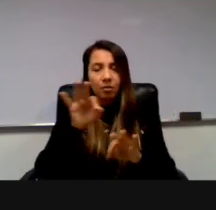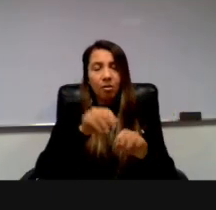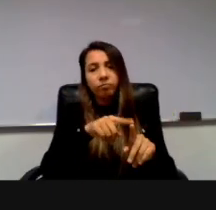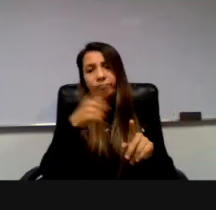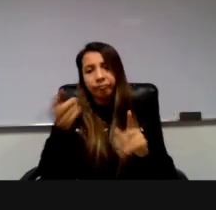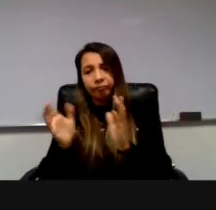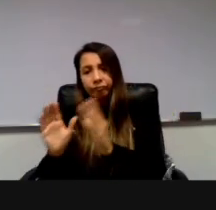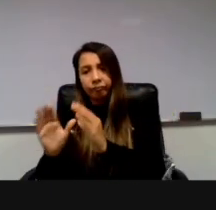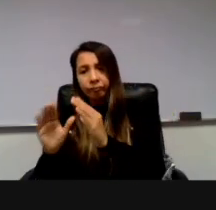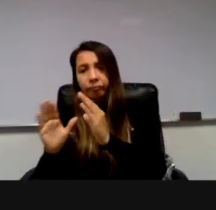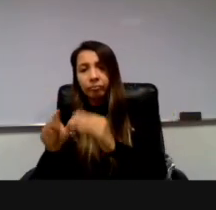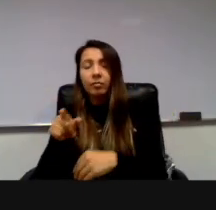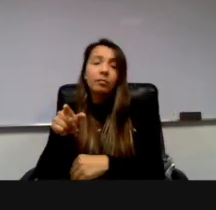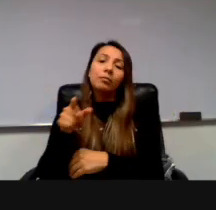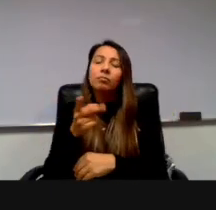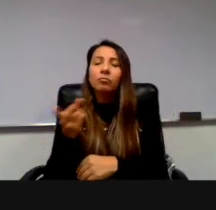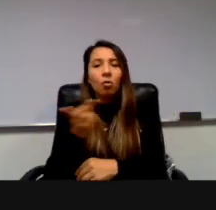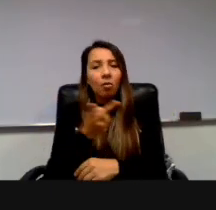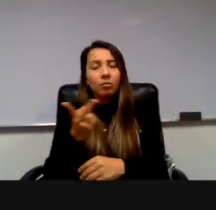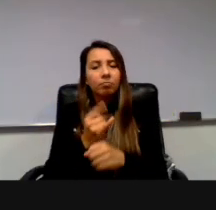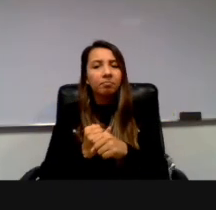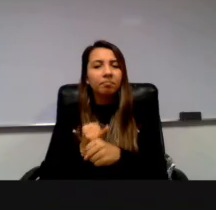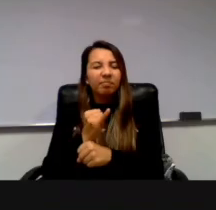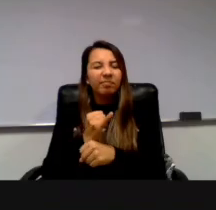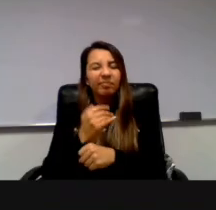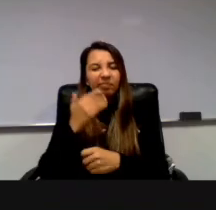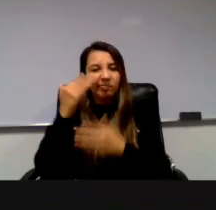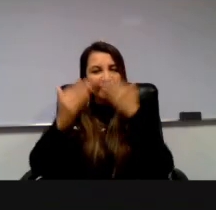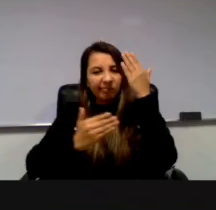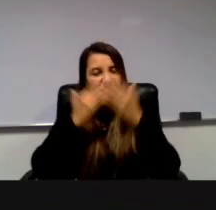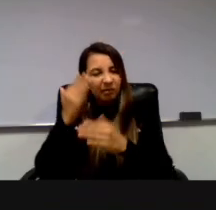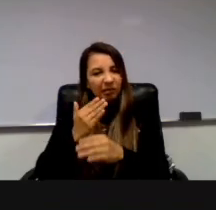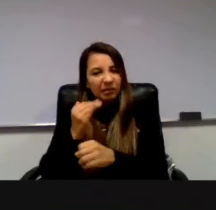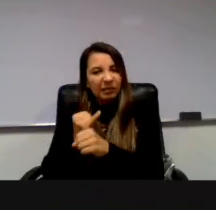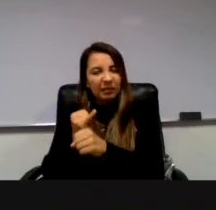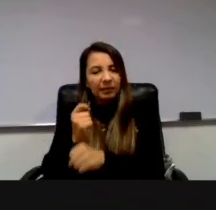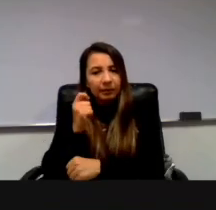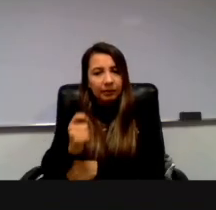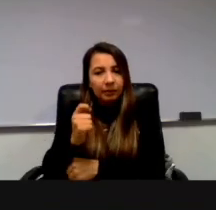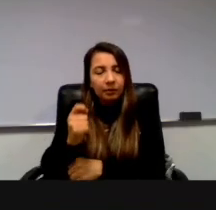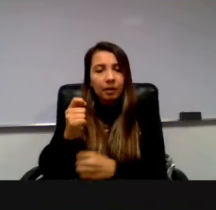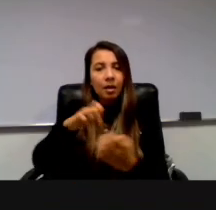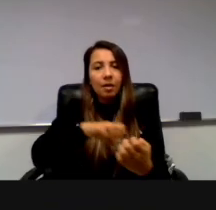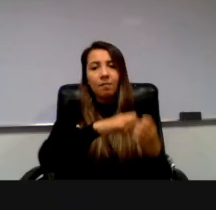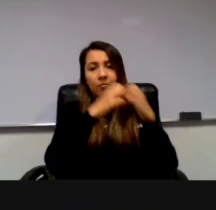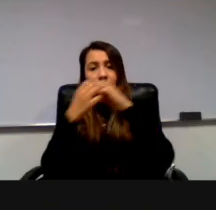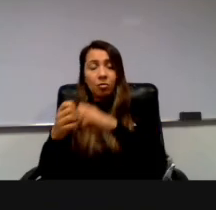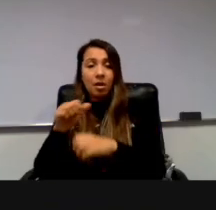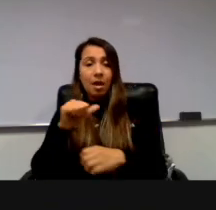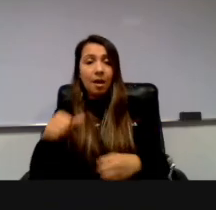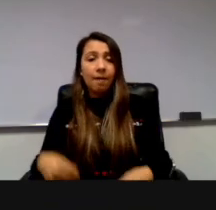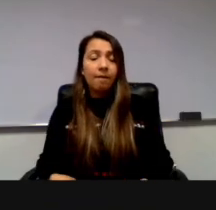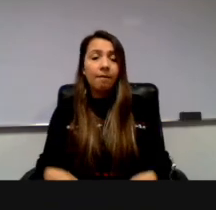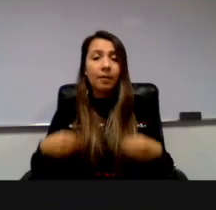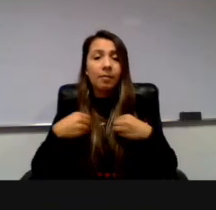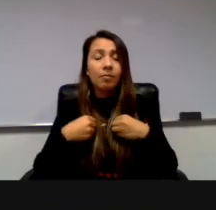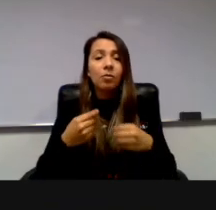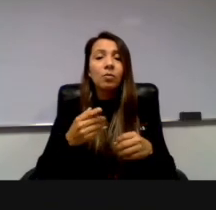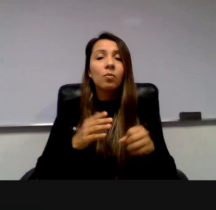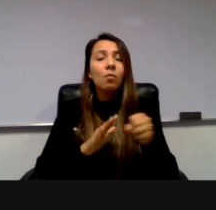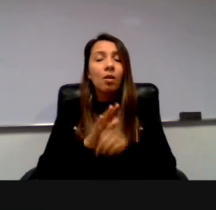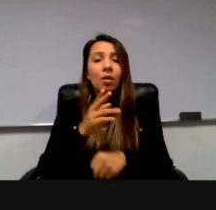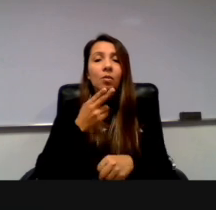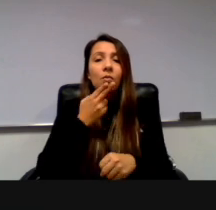Y ellos decidieron, pues, estudiar la evolución de todos los seres vivos utilizando una molécula